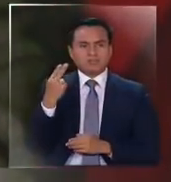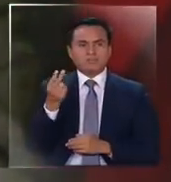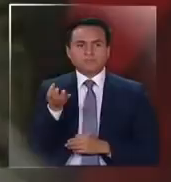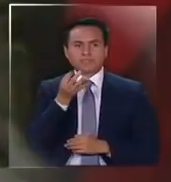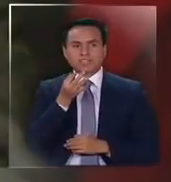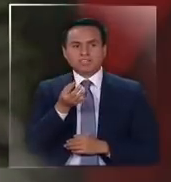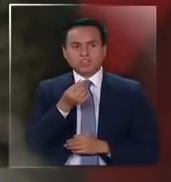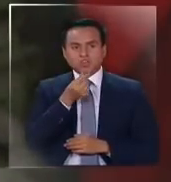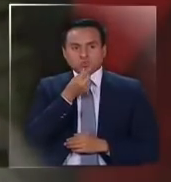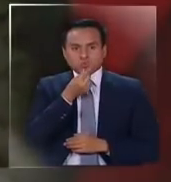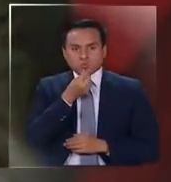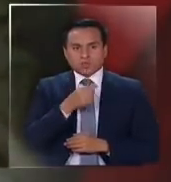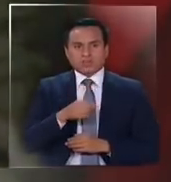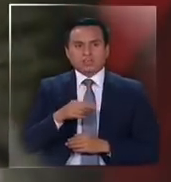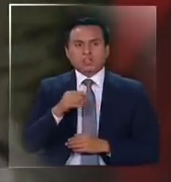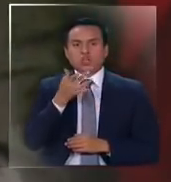decía,